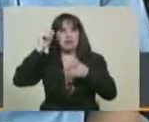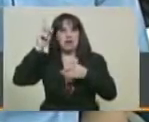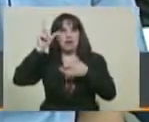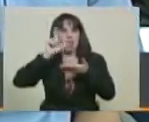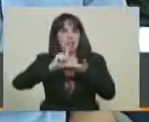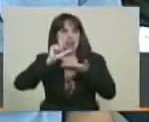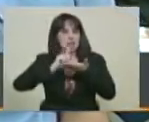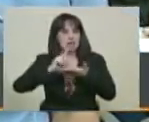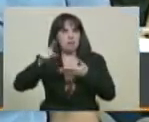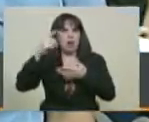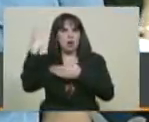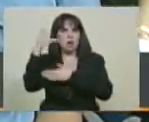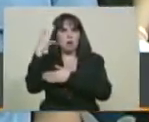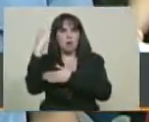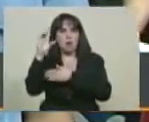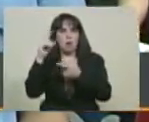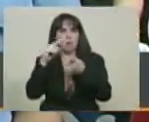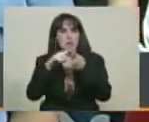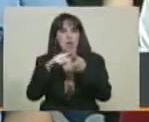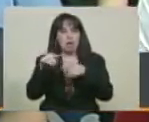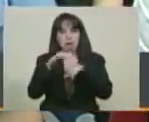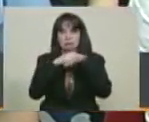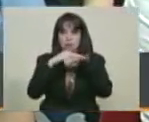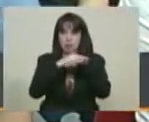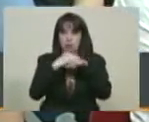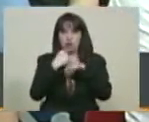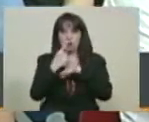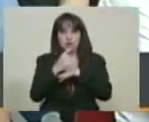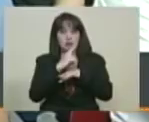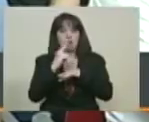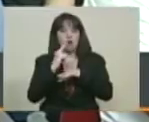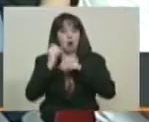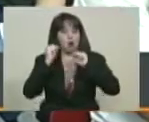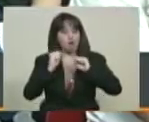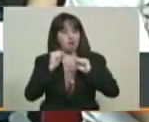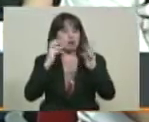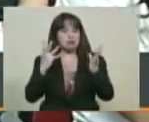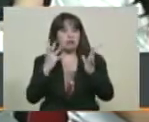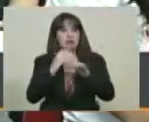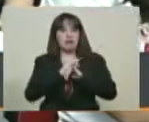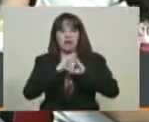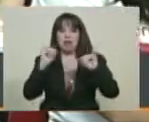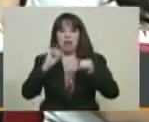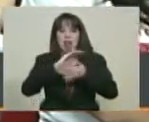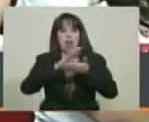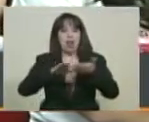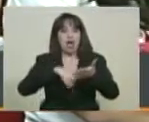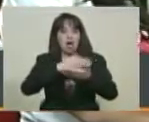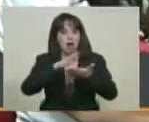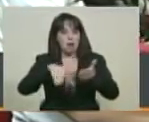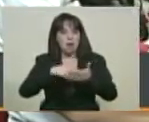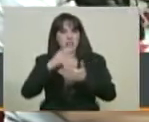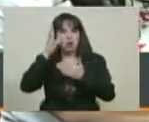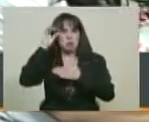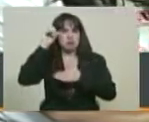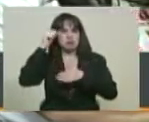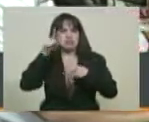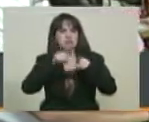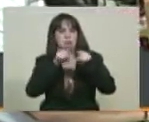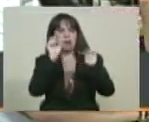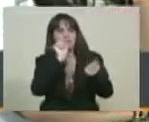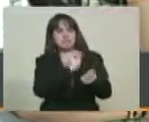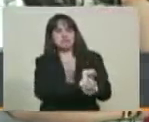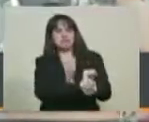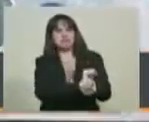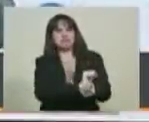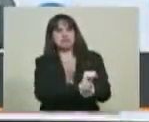Colombia. Me perdonan, esta expresión es fuerte, pero la digo. Terminaron lavando poseta, terminaron como esclavos y mendigos.